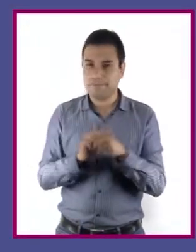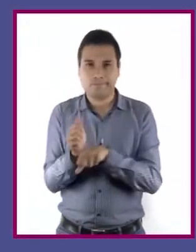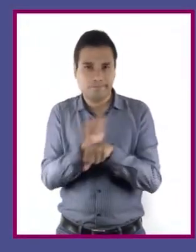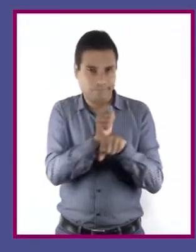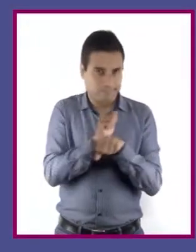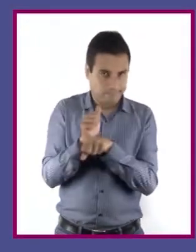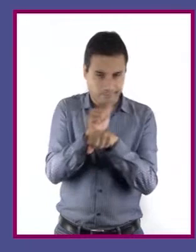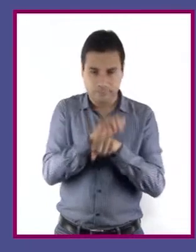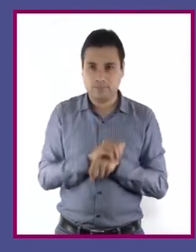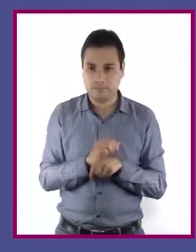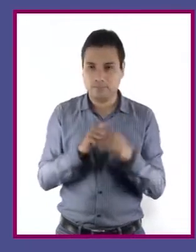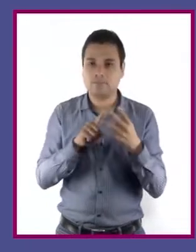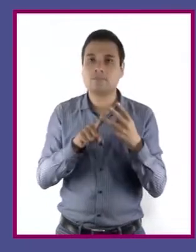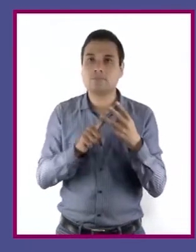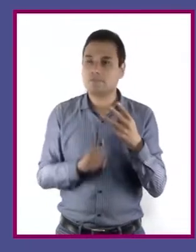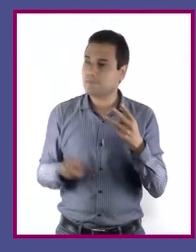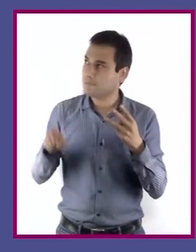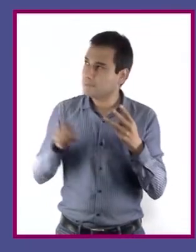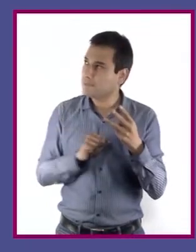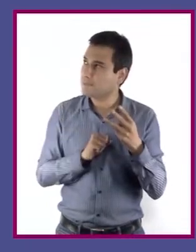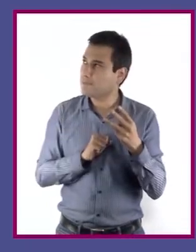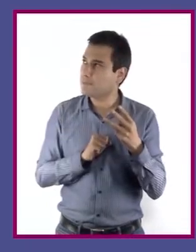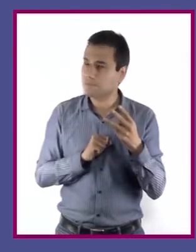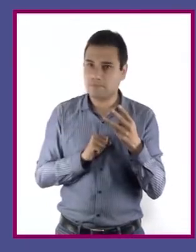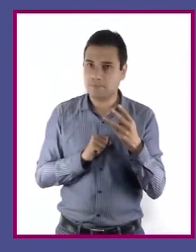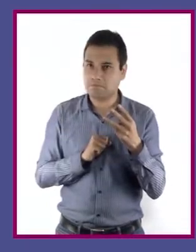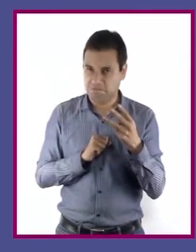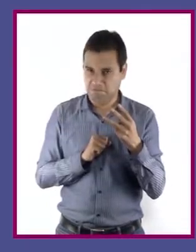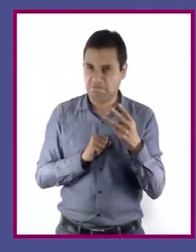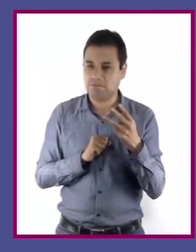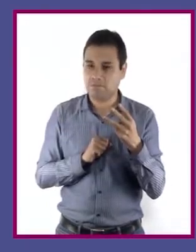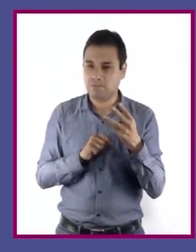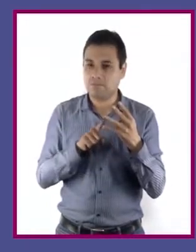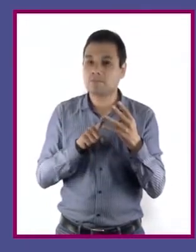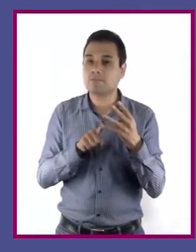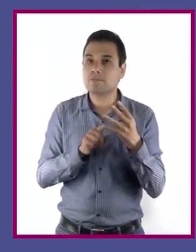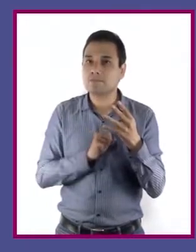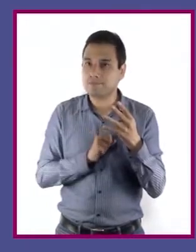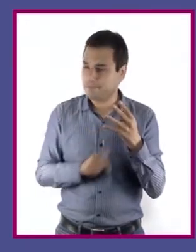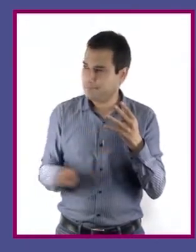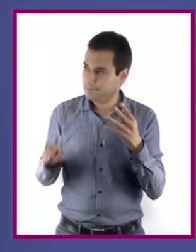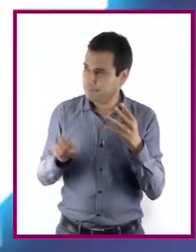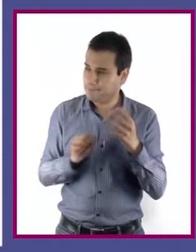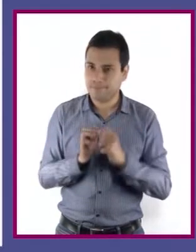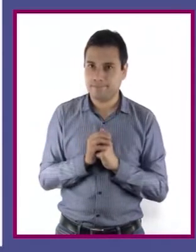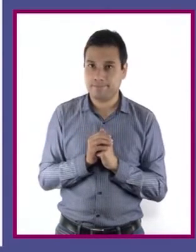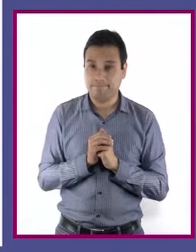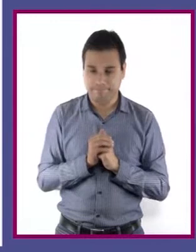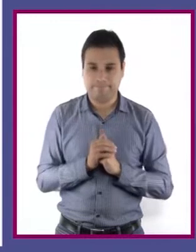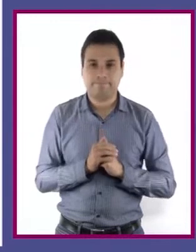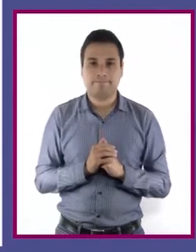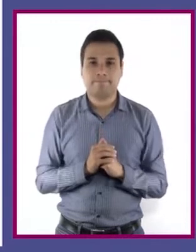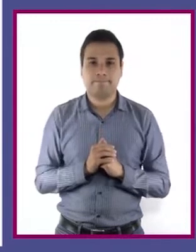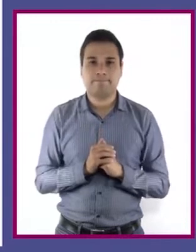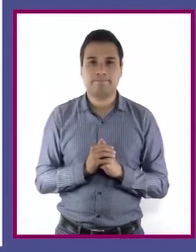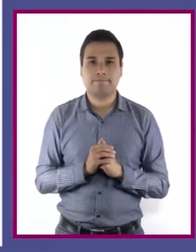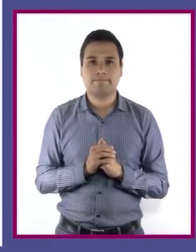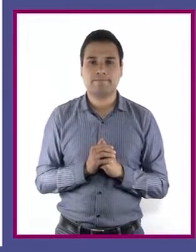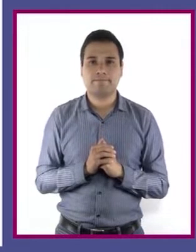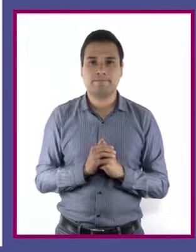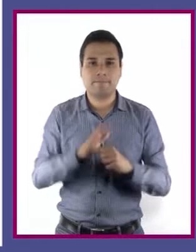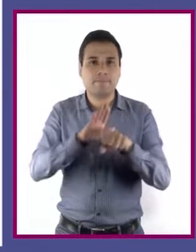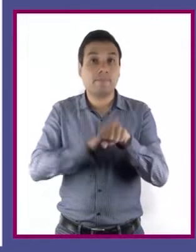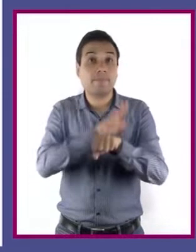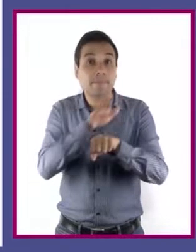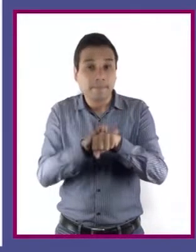actuación, adaptación del texto literario a escena y, por último, el trabajo en común. Mientras que los descriptores son